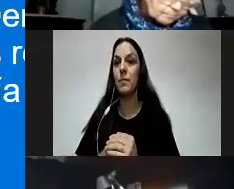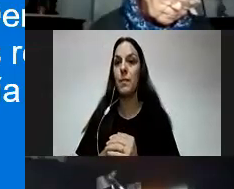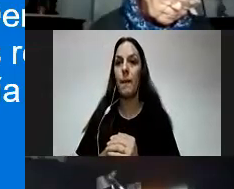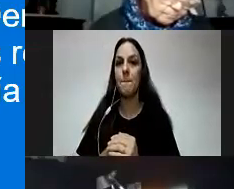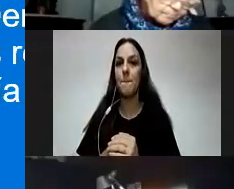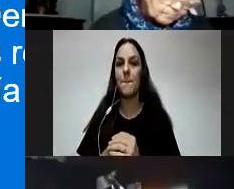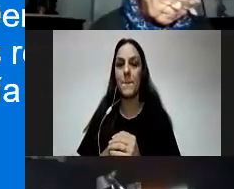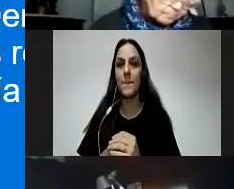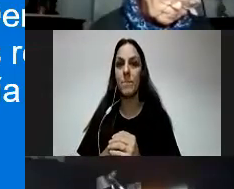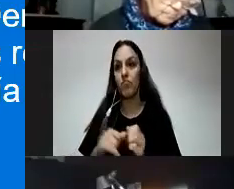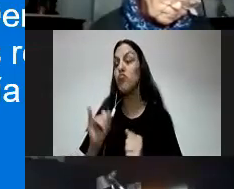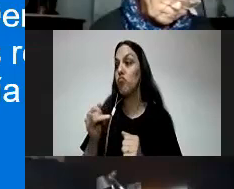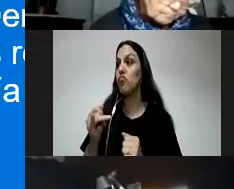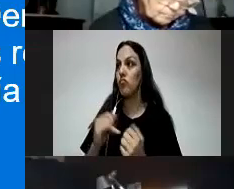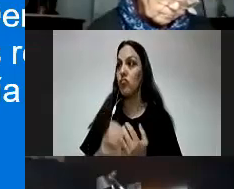Sí. Y,